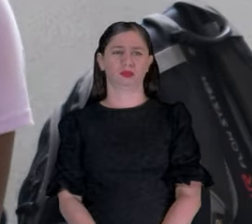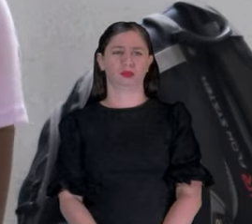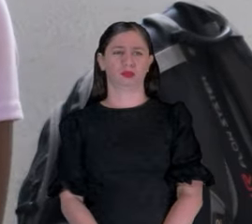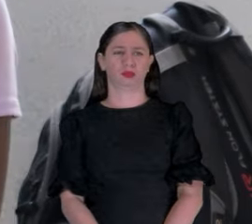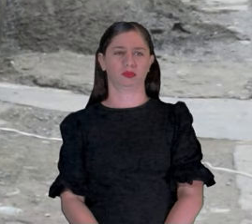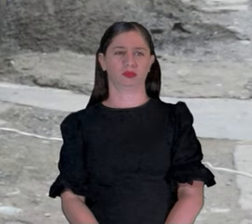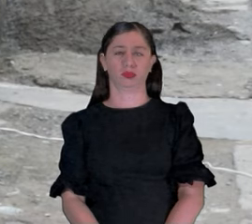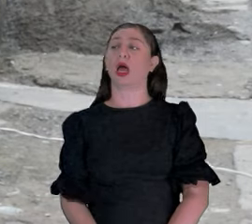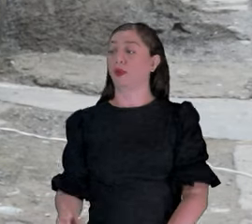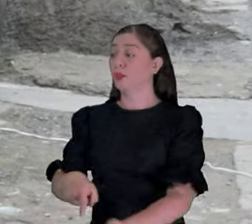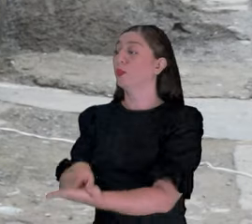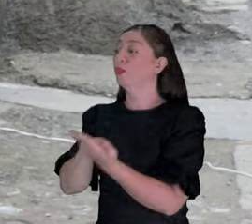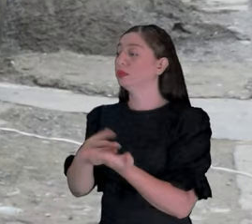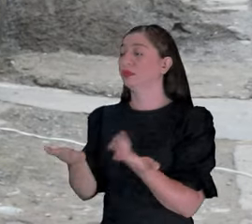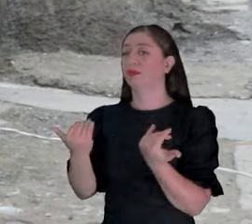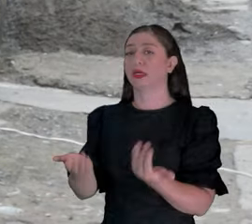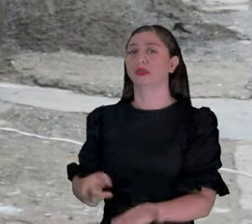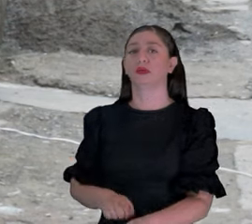aquí.